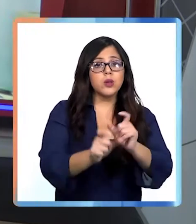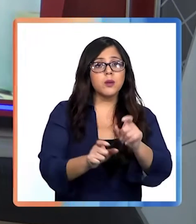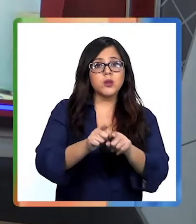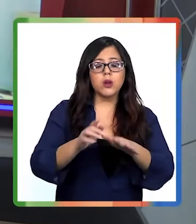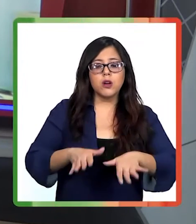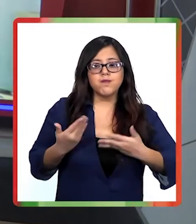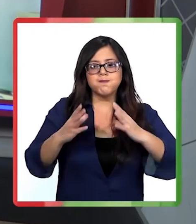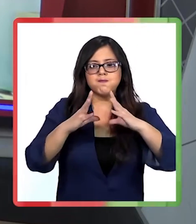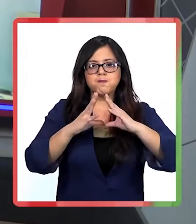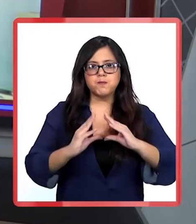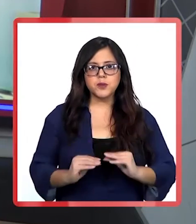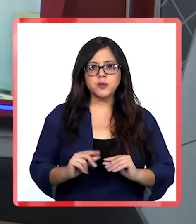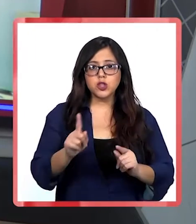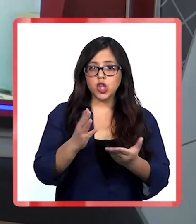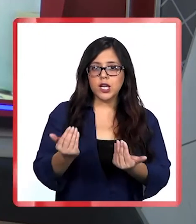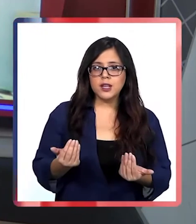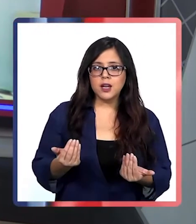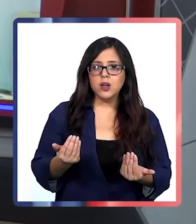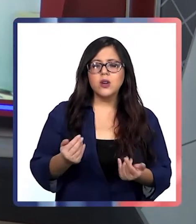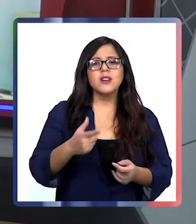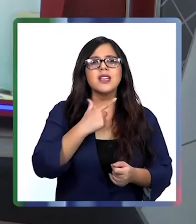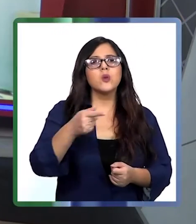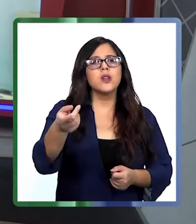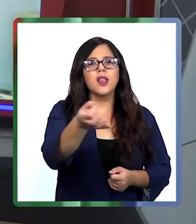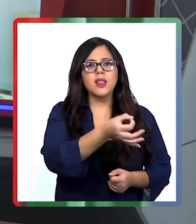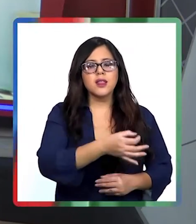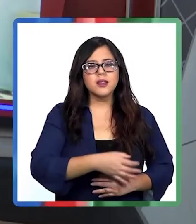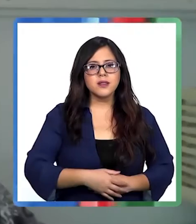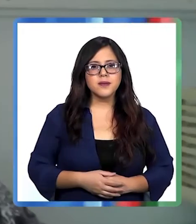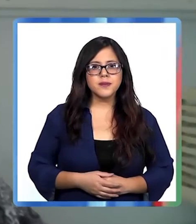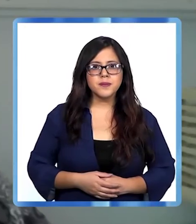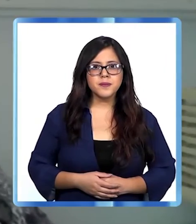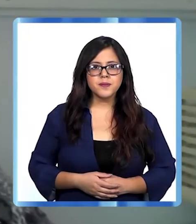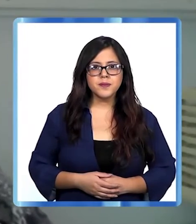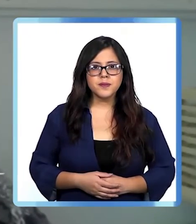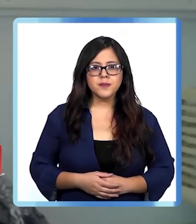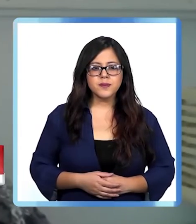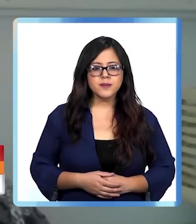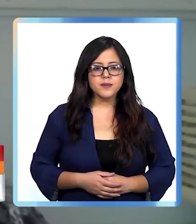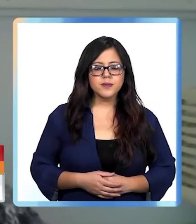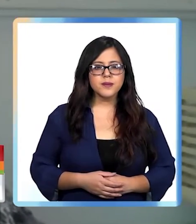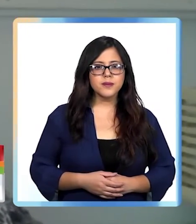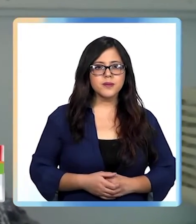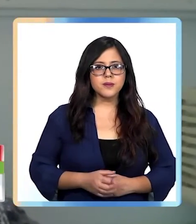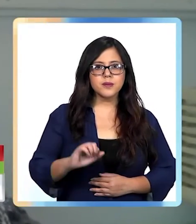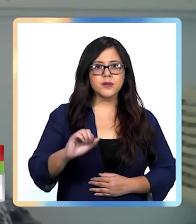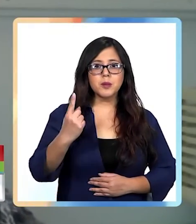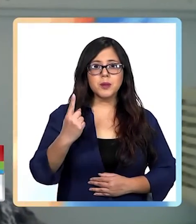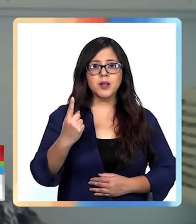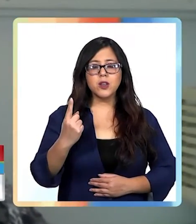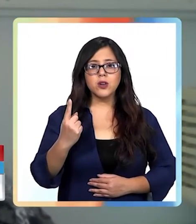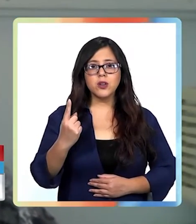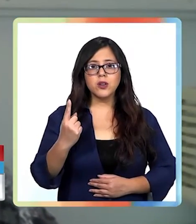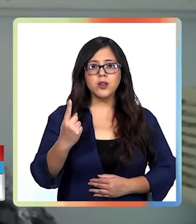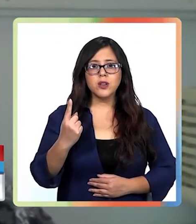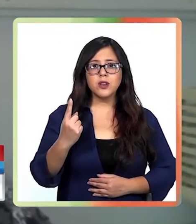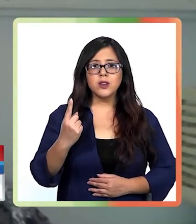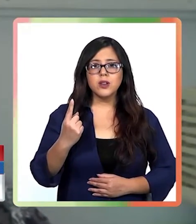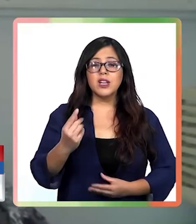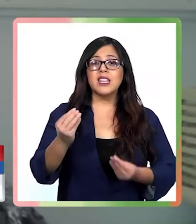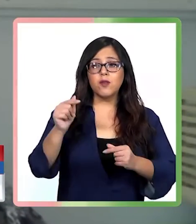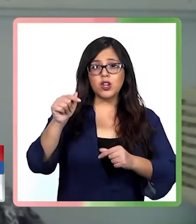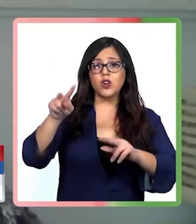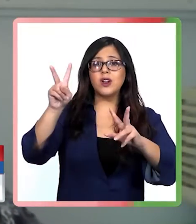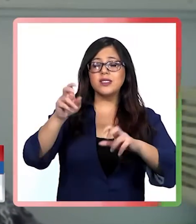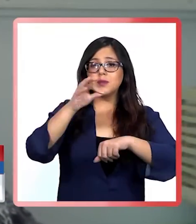están desanimando y dicen, ya no es necesario, ¿qué le gustaría decirles? A ver, le diría primero que bueno que tuvo esos